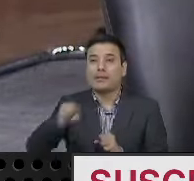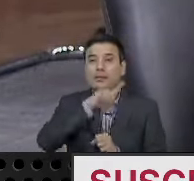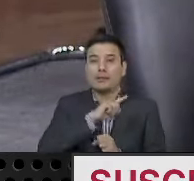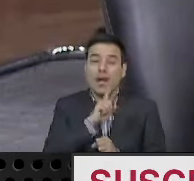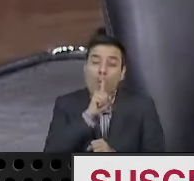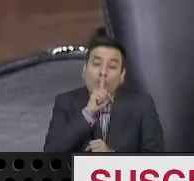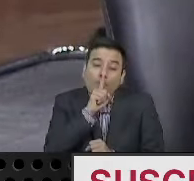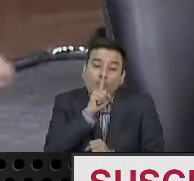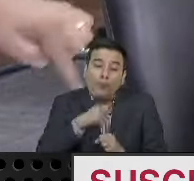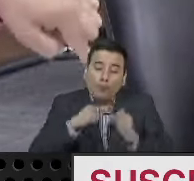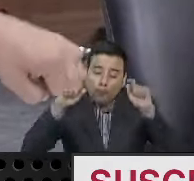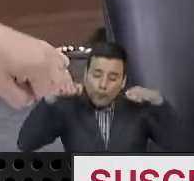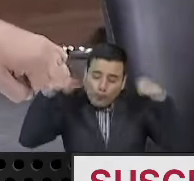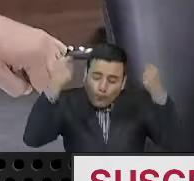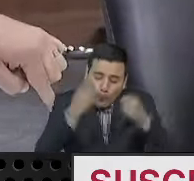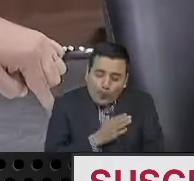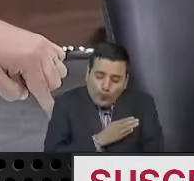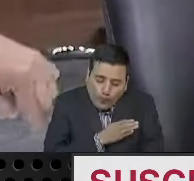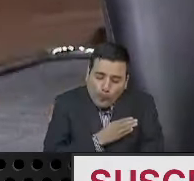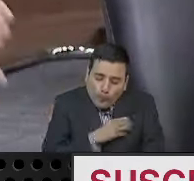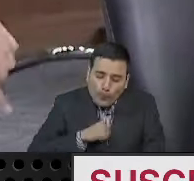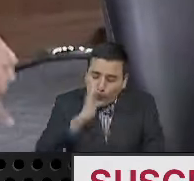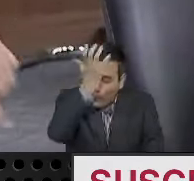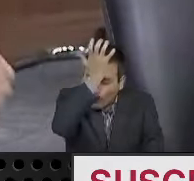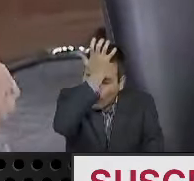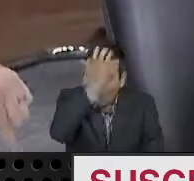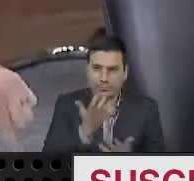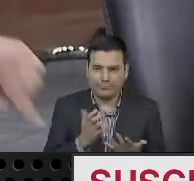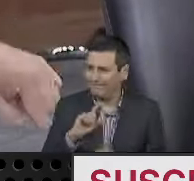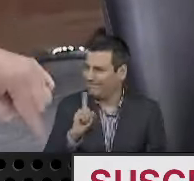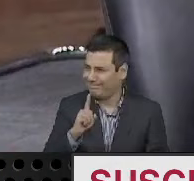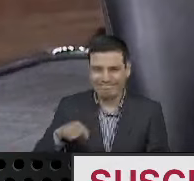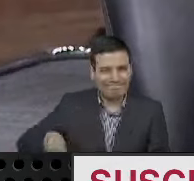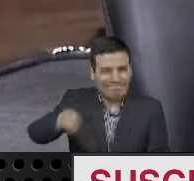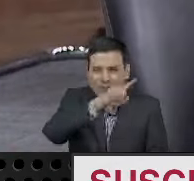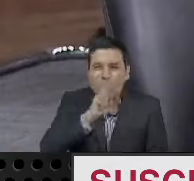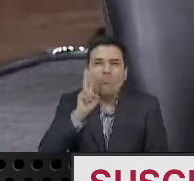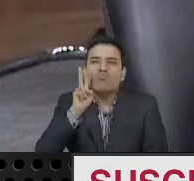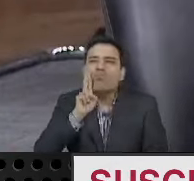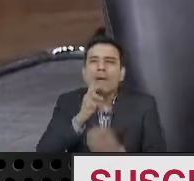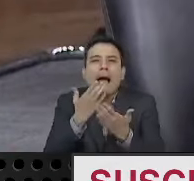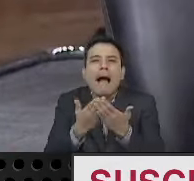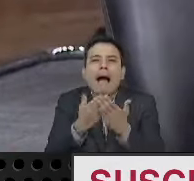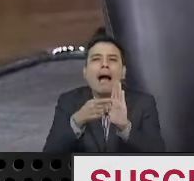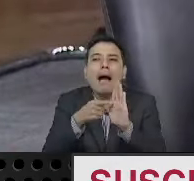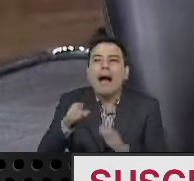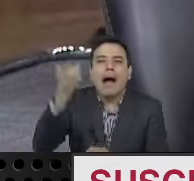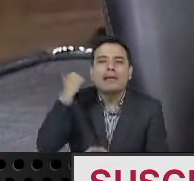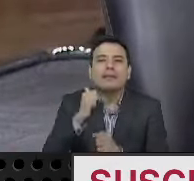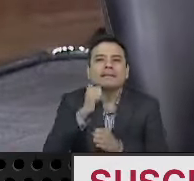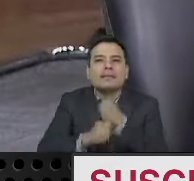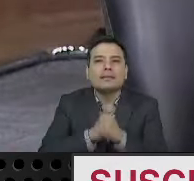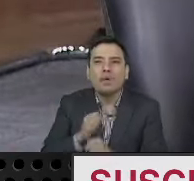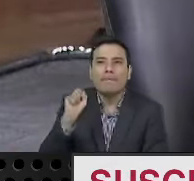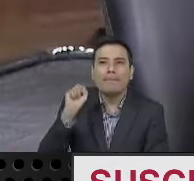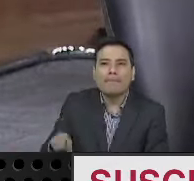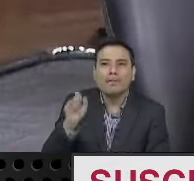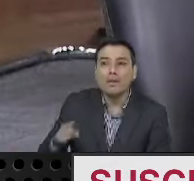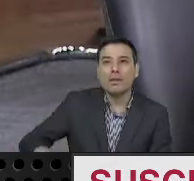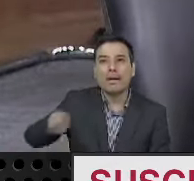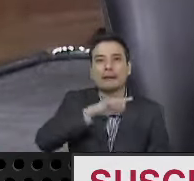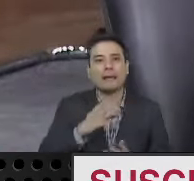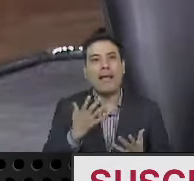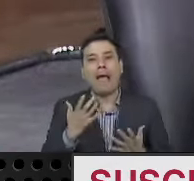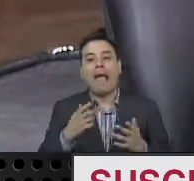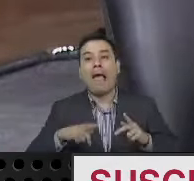oveja a decir que no es cierto pero esos son los hechos ahí está la realidad de lo que ellos son de lo que han hecho durante 6 años de lo que quieren evadir de lo que